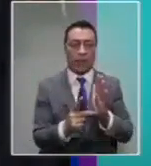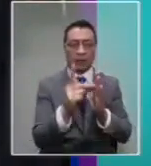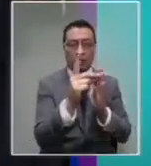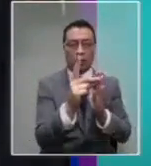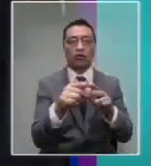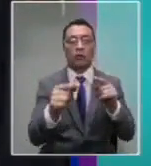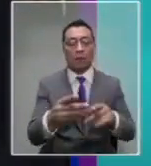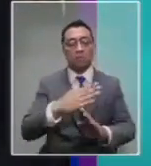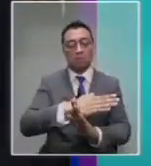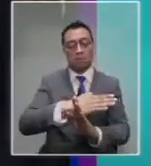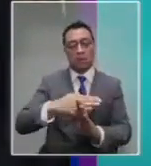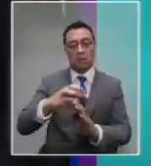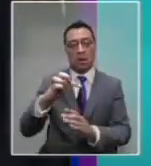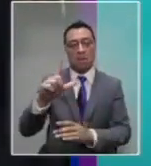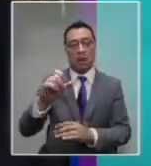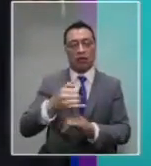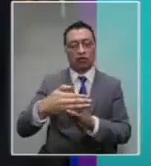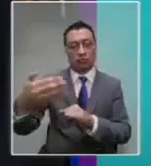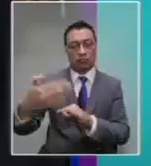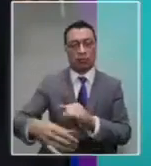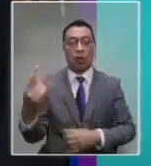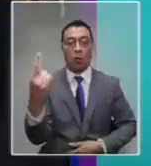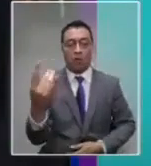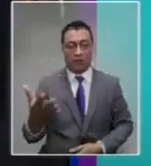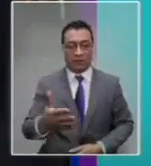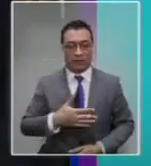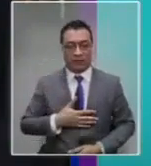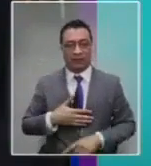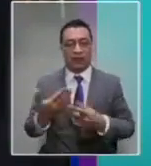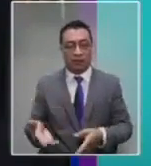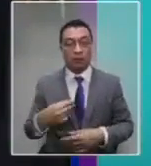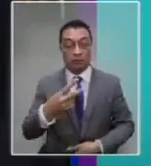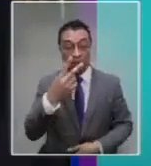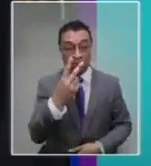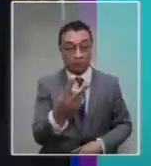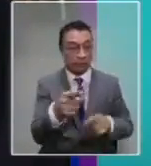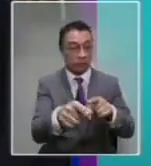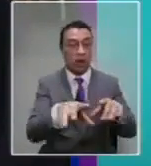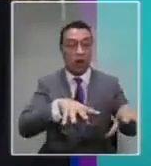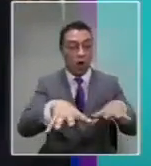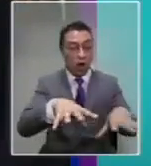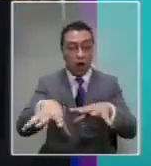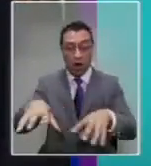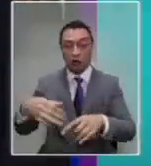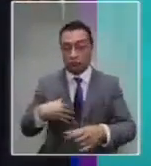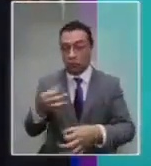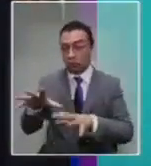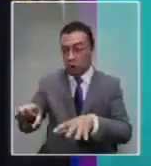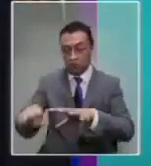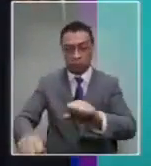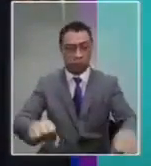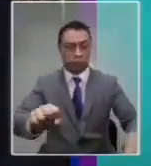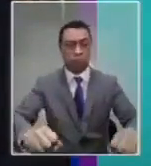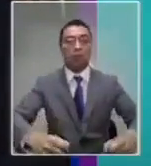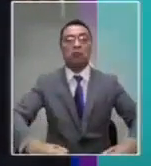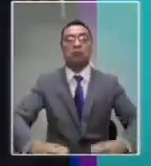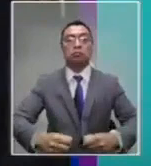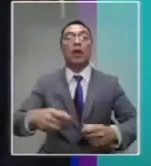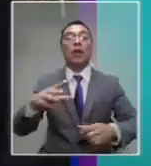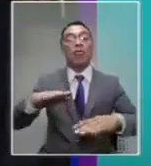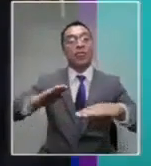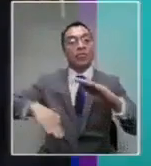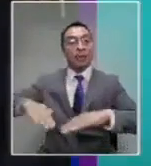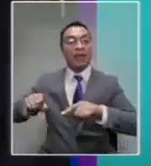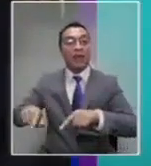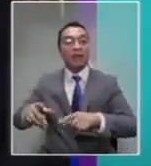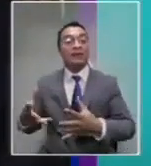desarrollo de mediano plazo en nuestra universidad. Vemos que las áreas en las cuales nos vamos posicionando va